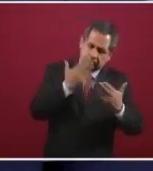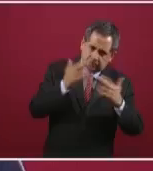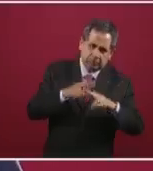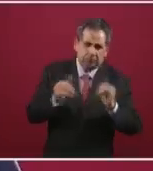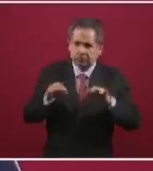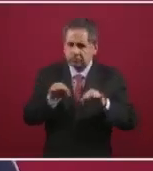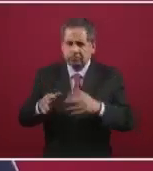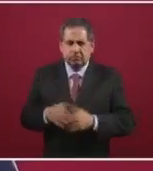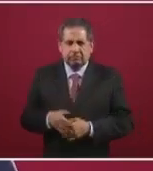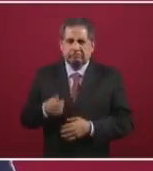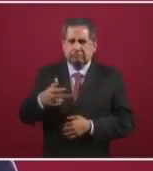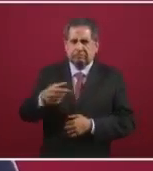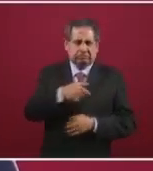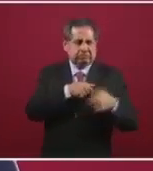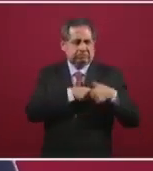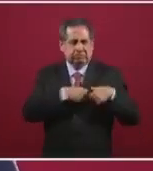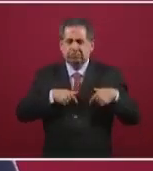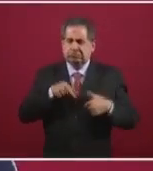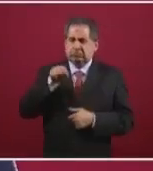nada más los etiquetaron